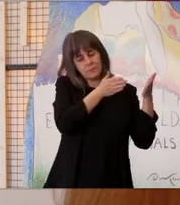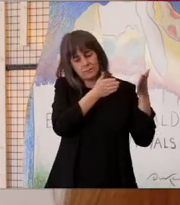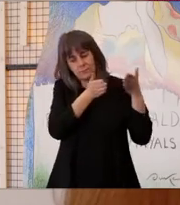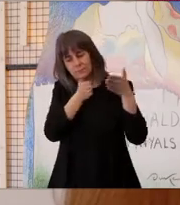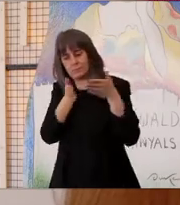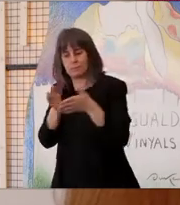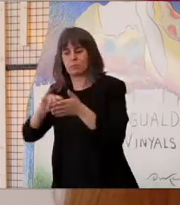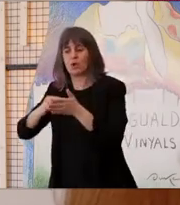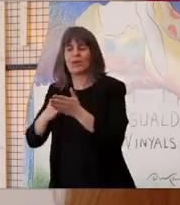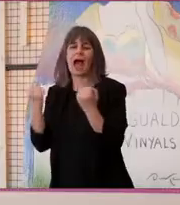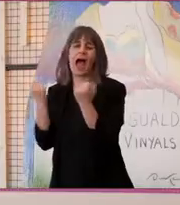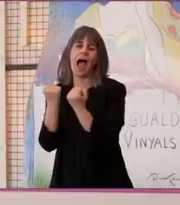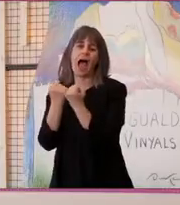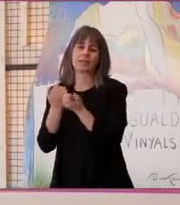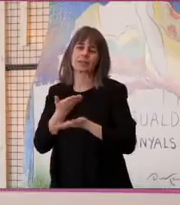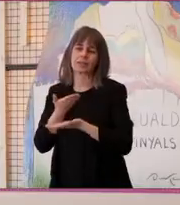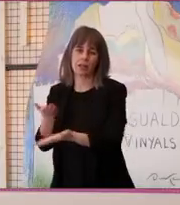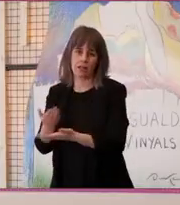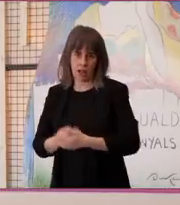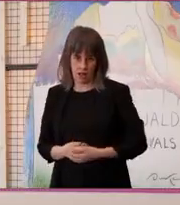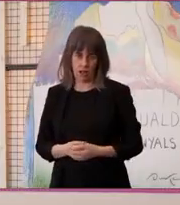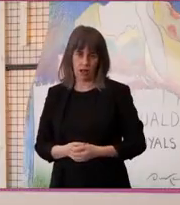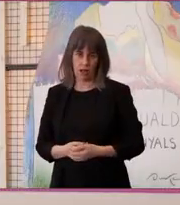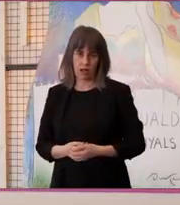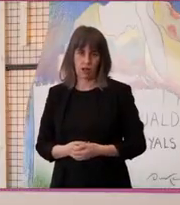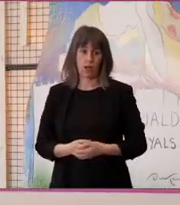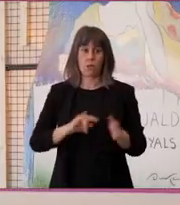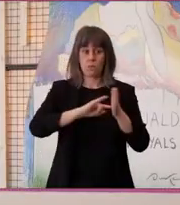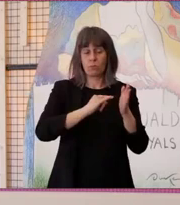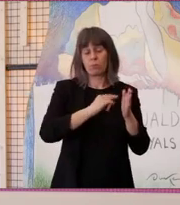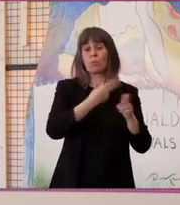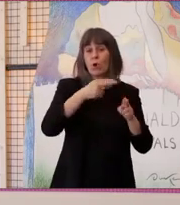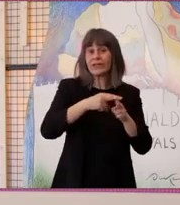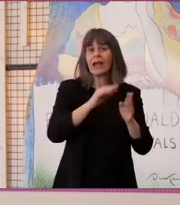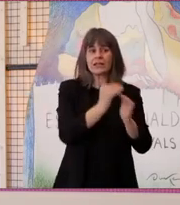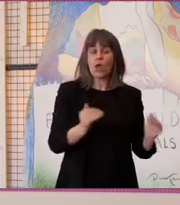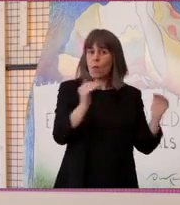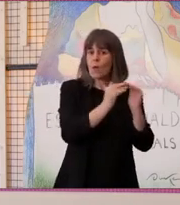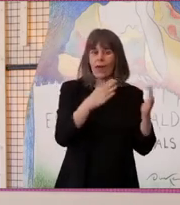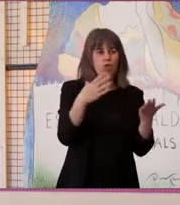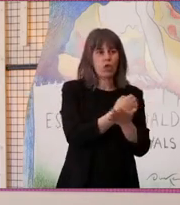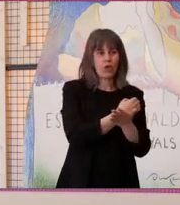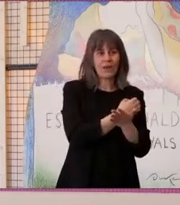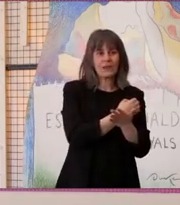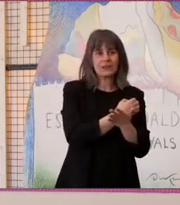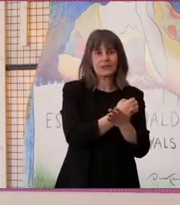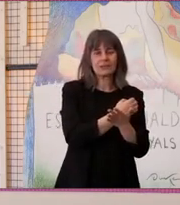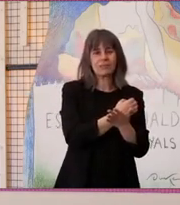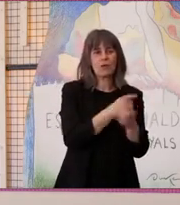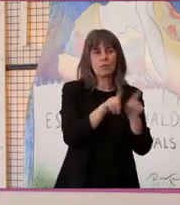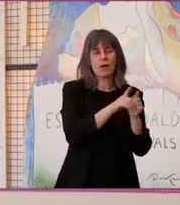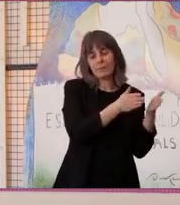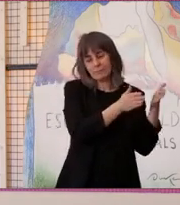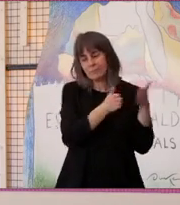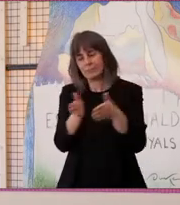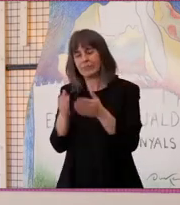asistenciales O sea la inmensa mayoría de las políticas que pasan por políticas de igualdad sin embargo son políticas asistenciales porque las políticas